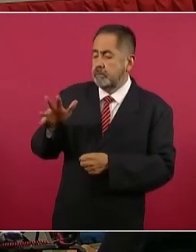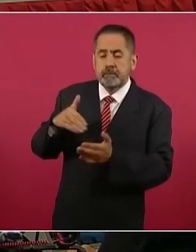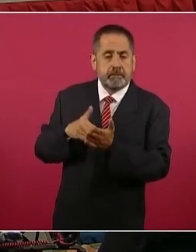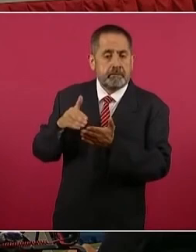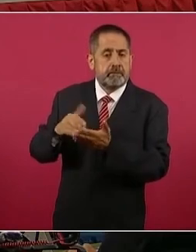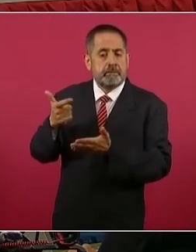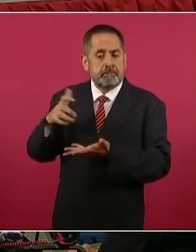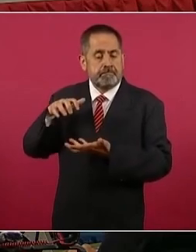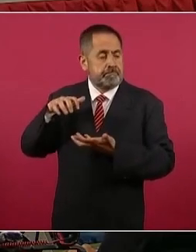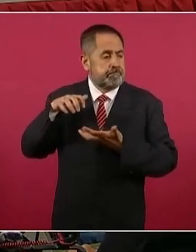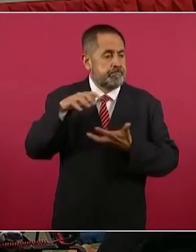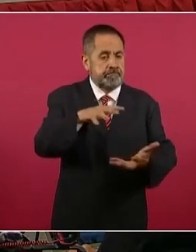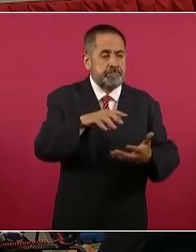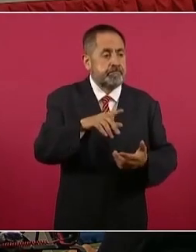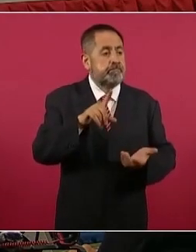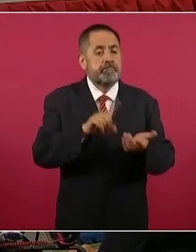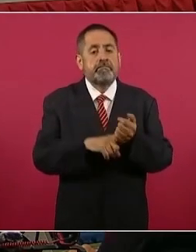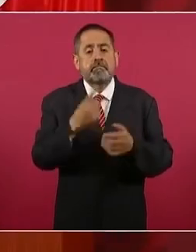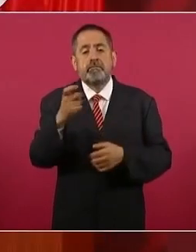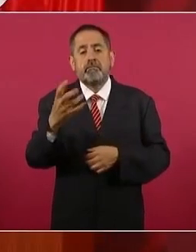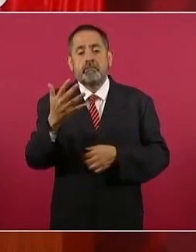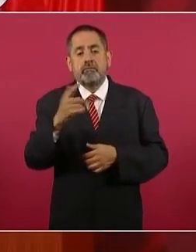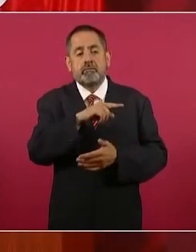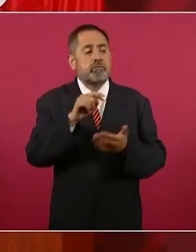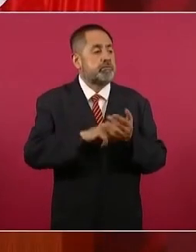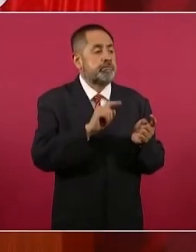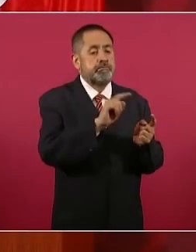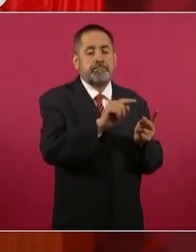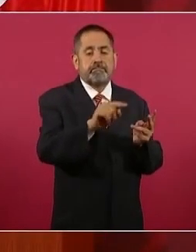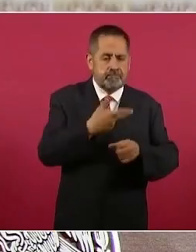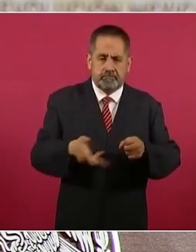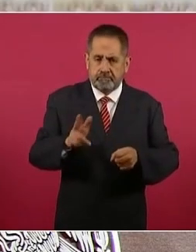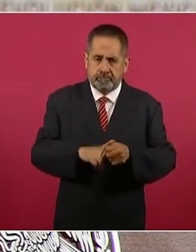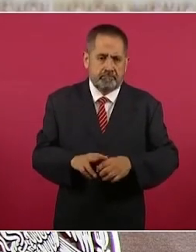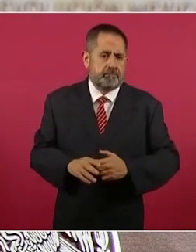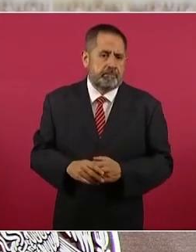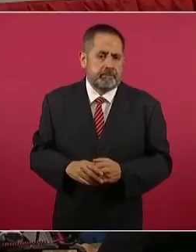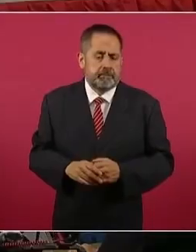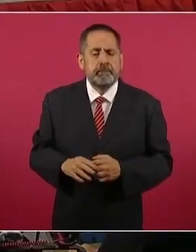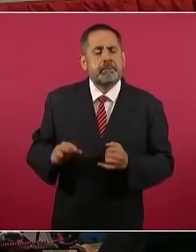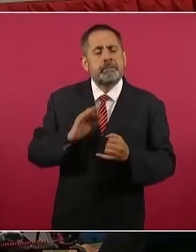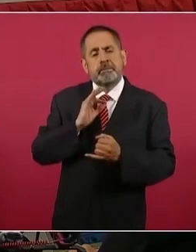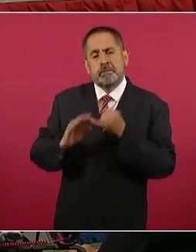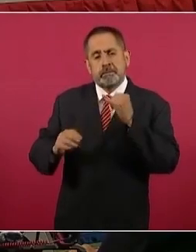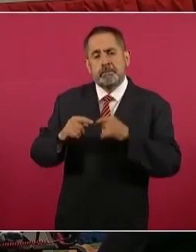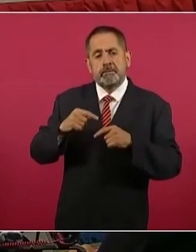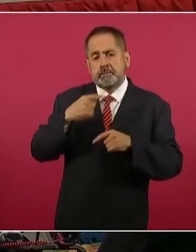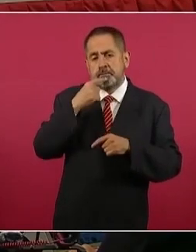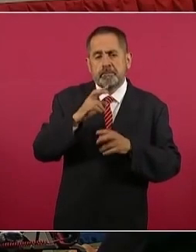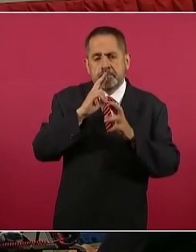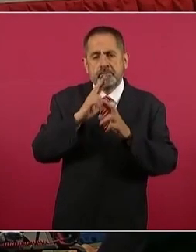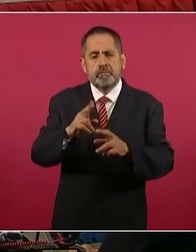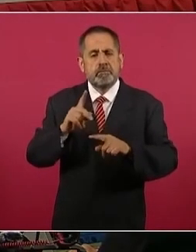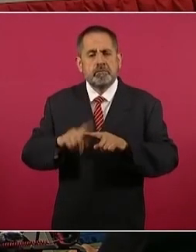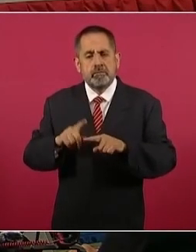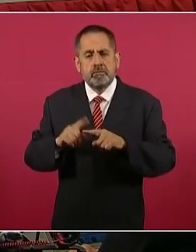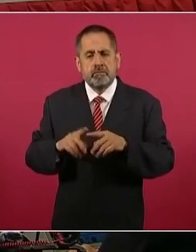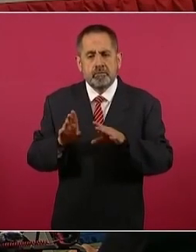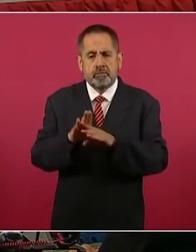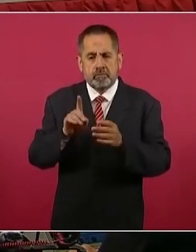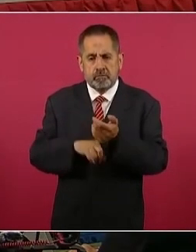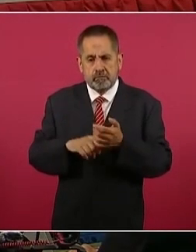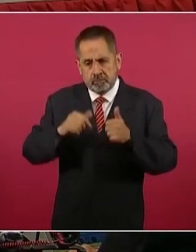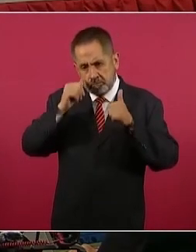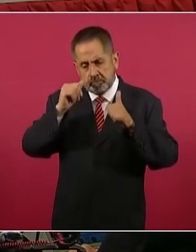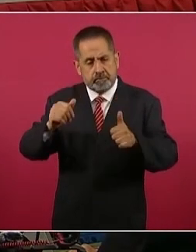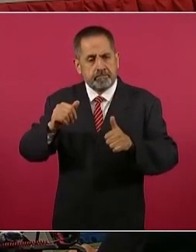de pesos para 150 unidades del primer nivel y finalmente los resultados de la operación de atención